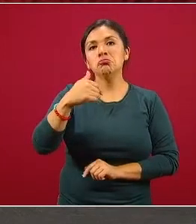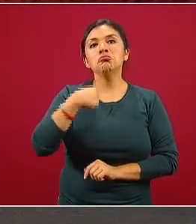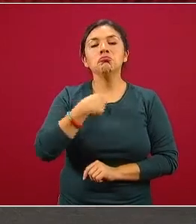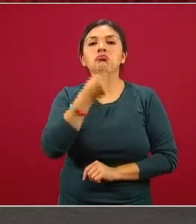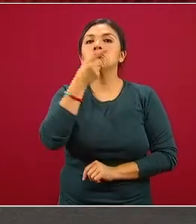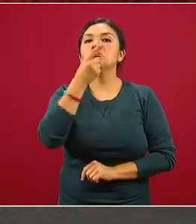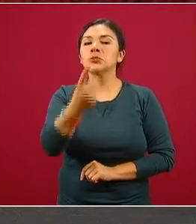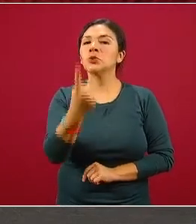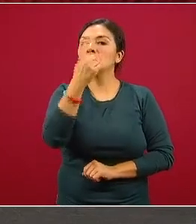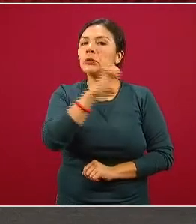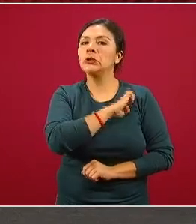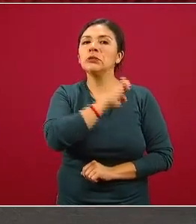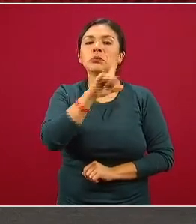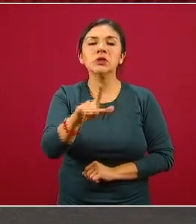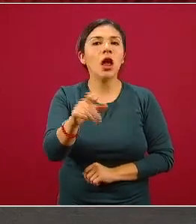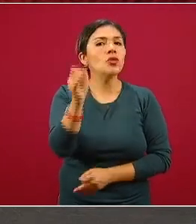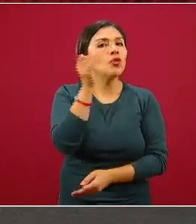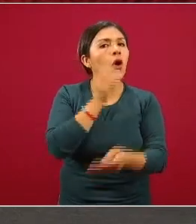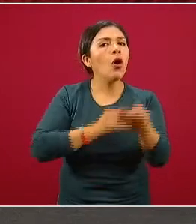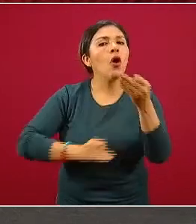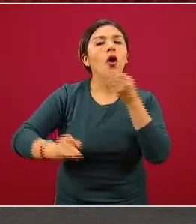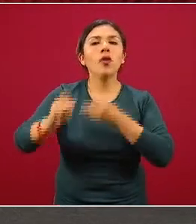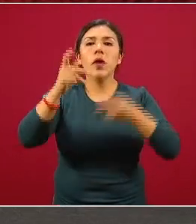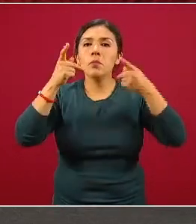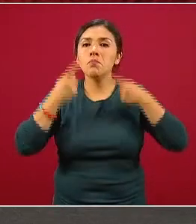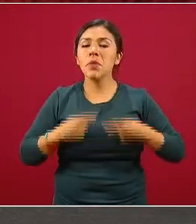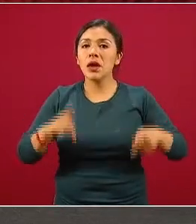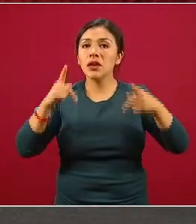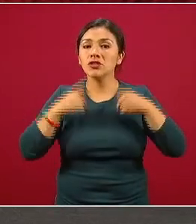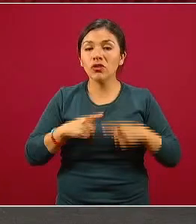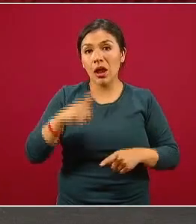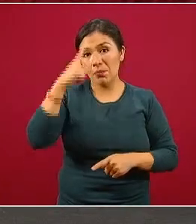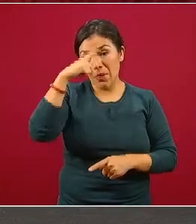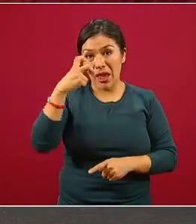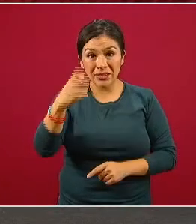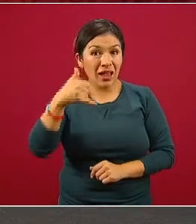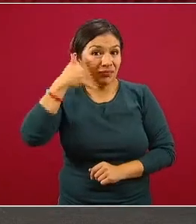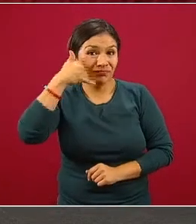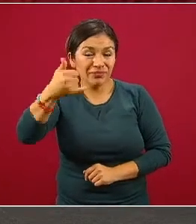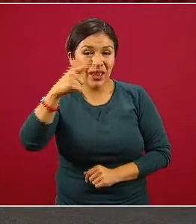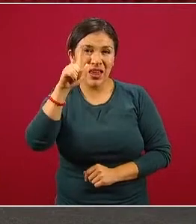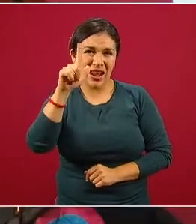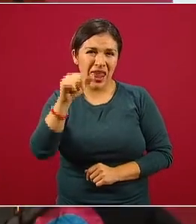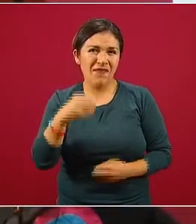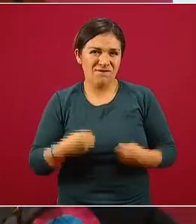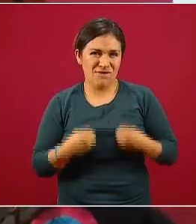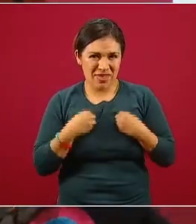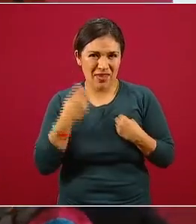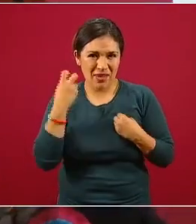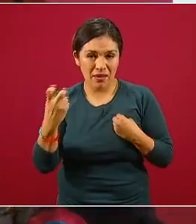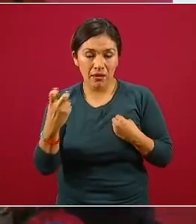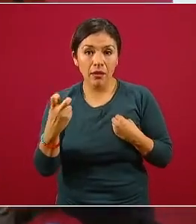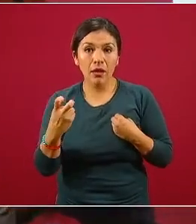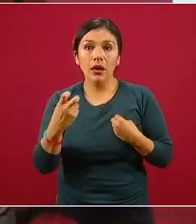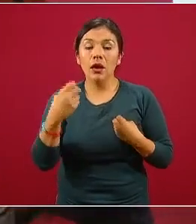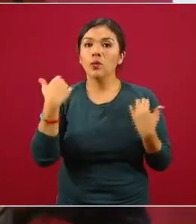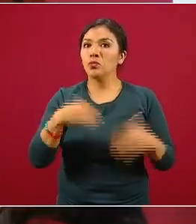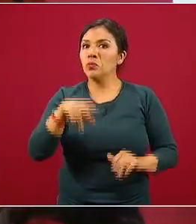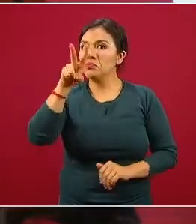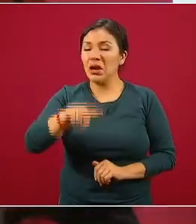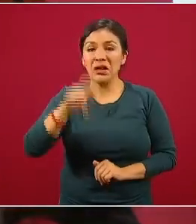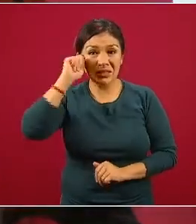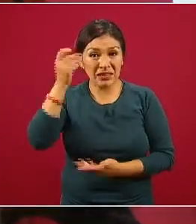mención especial a todo el personal de la Línea de la Vida, que es un